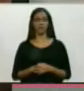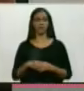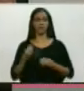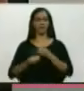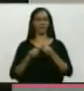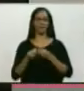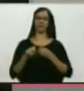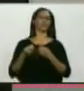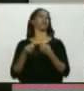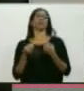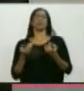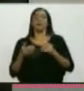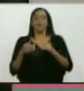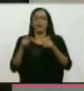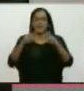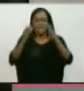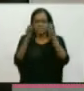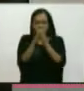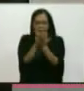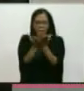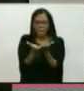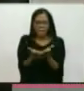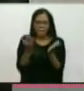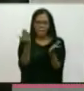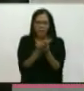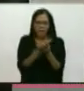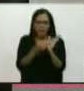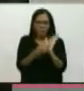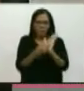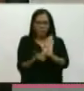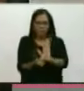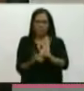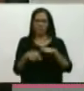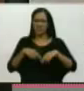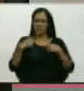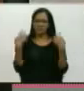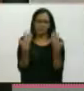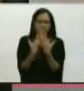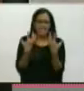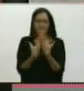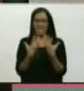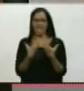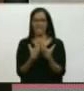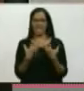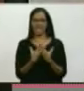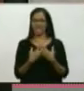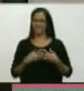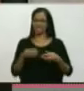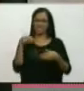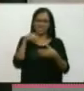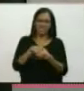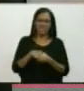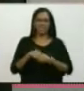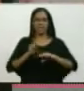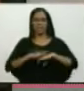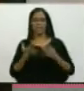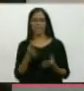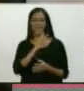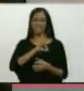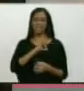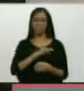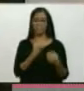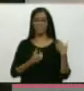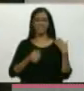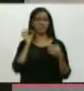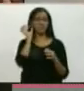los expedientes, etcétera, etcétera. Hay una pelea, una coñaza interna, porque la señora Yanine